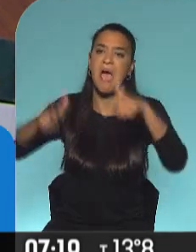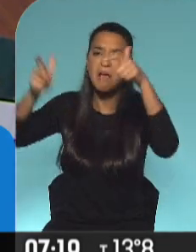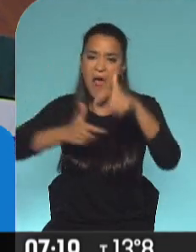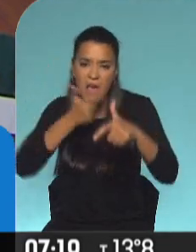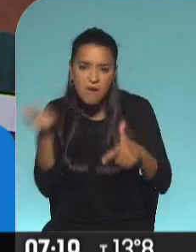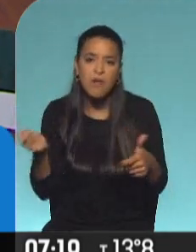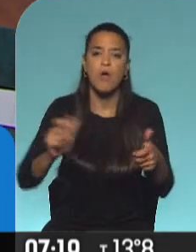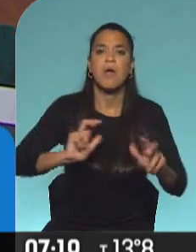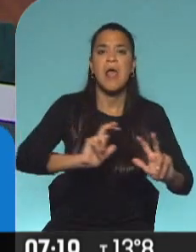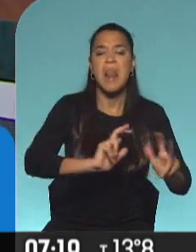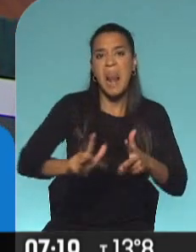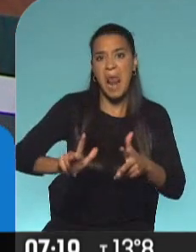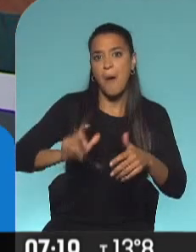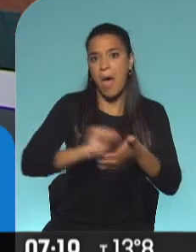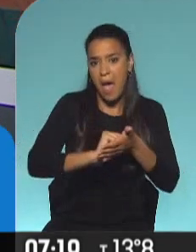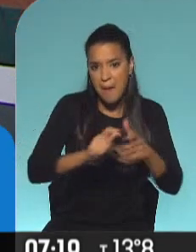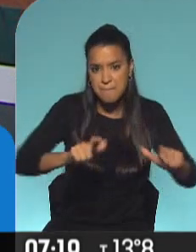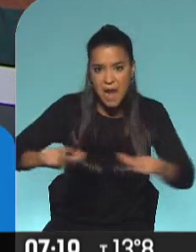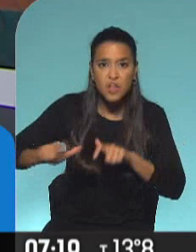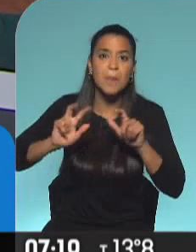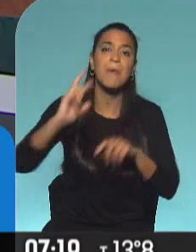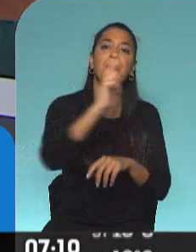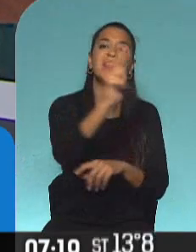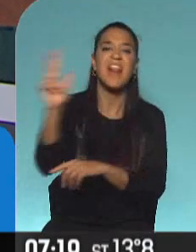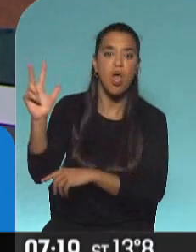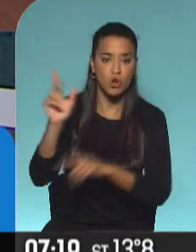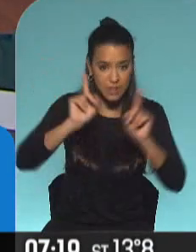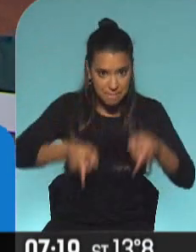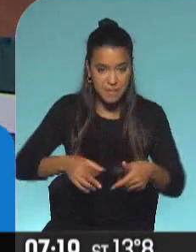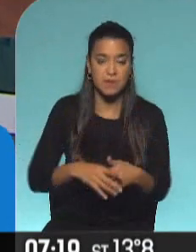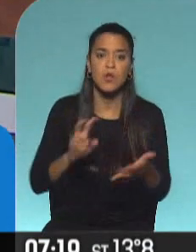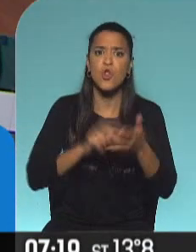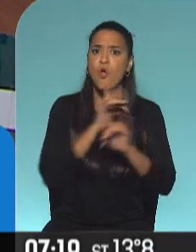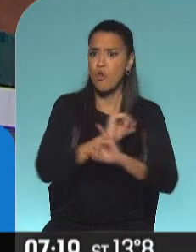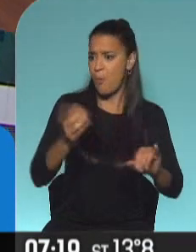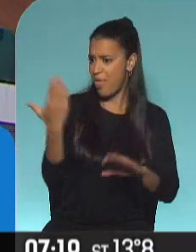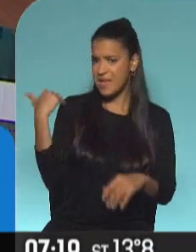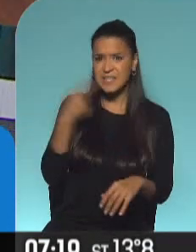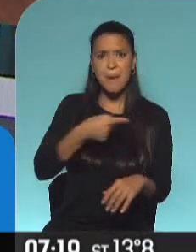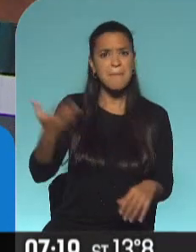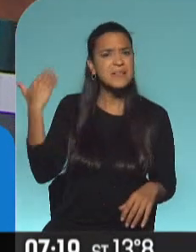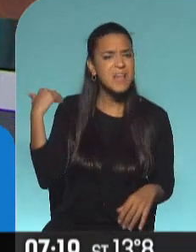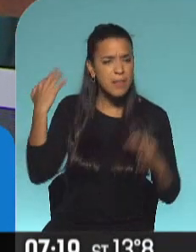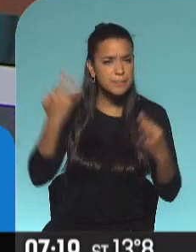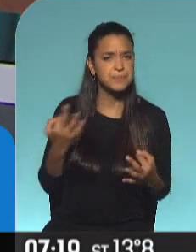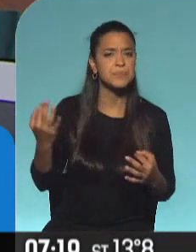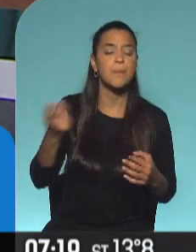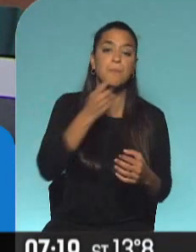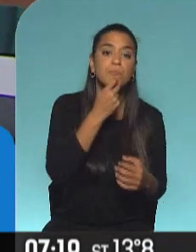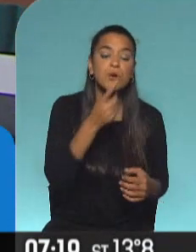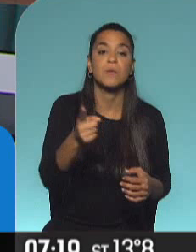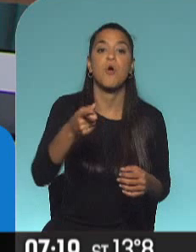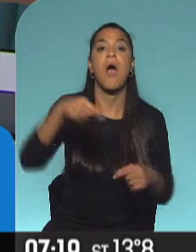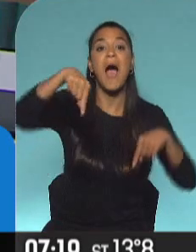termotanque, lavavajilla y ventiladores. Bueno, hubo novedades la semana pasada, hace unos días, nos enteramos que, por ejemplo, en la